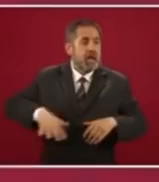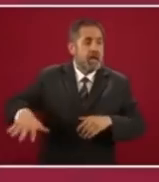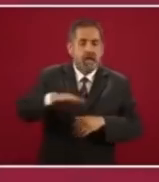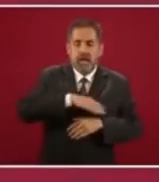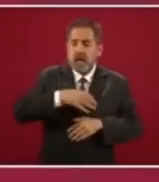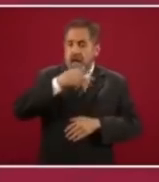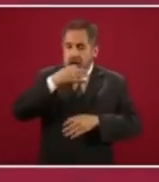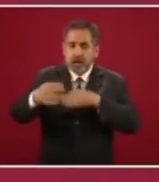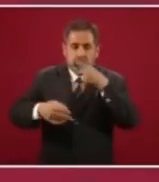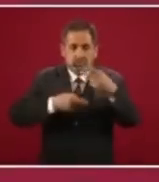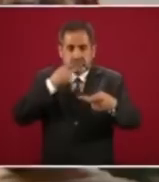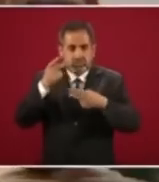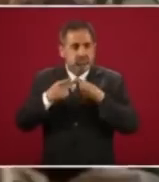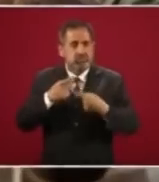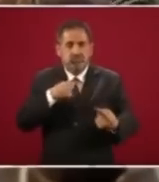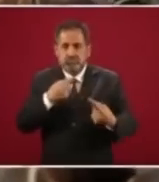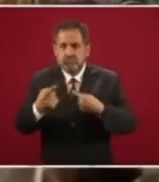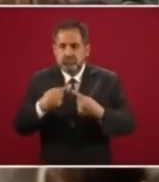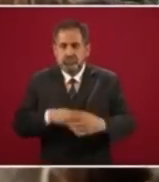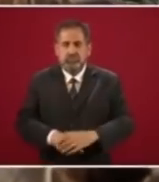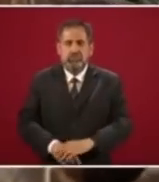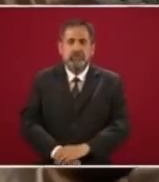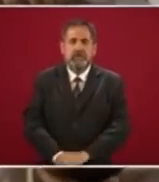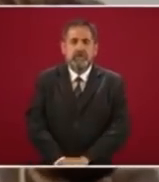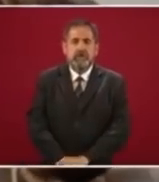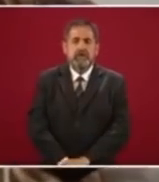mensajes de ida y vuelta.